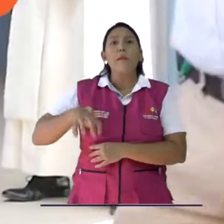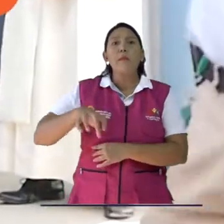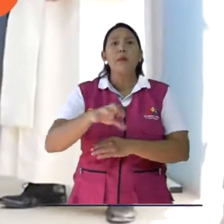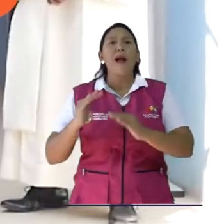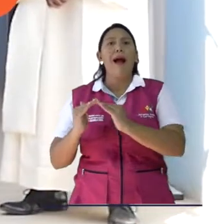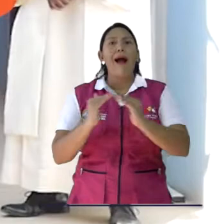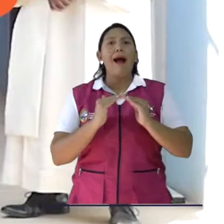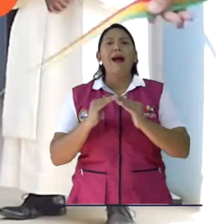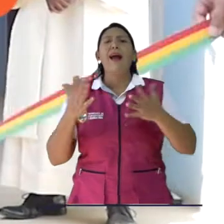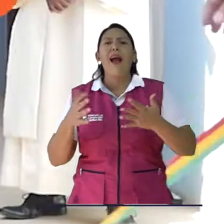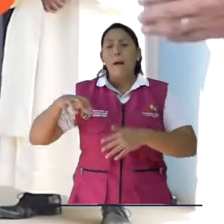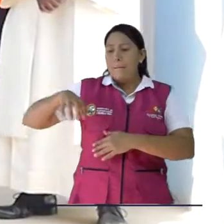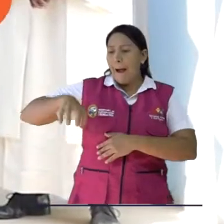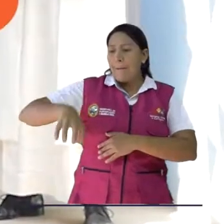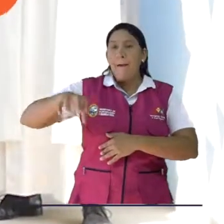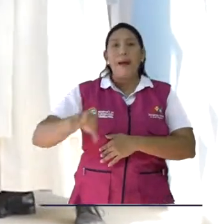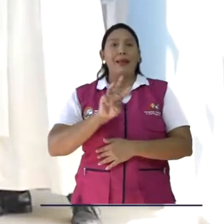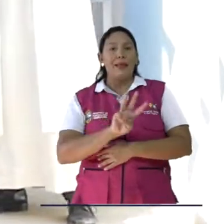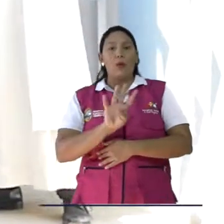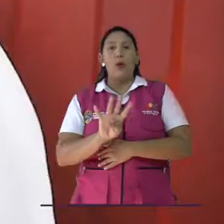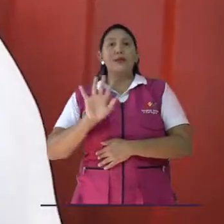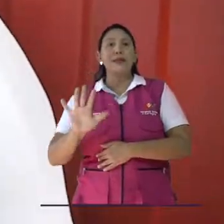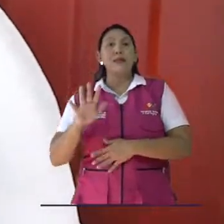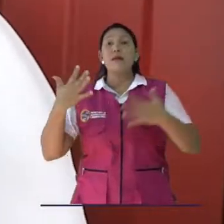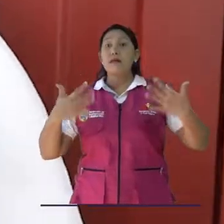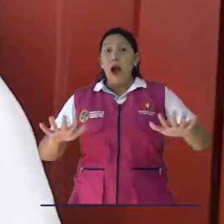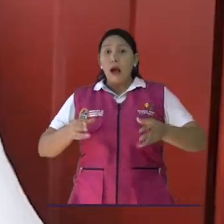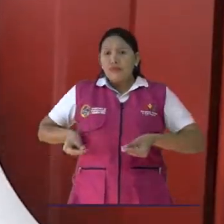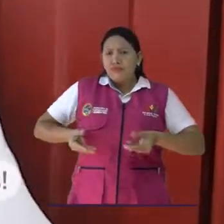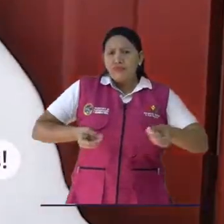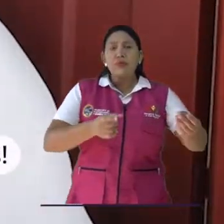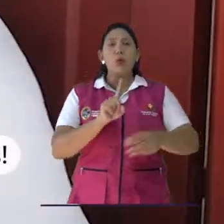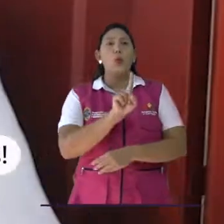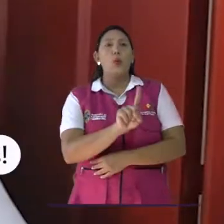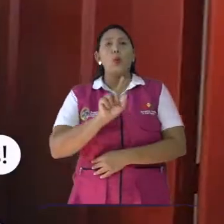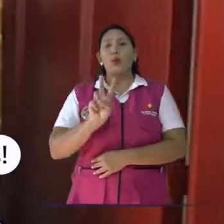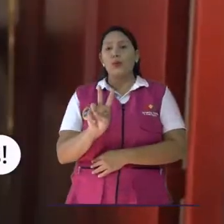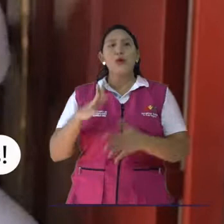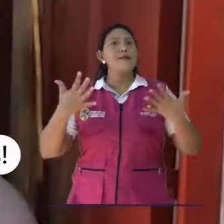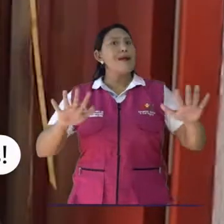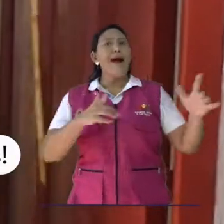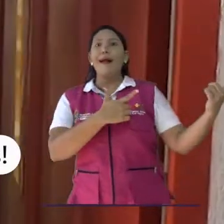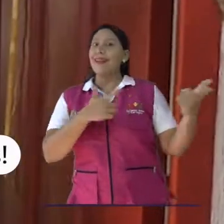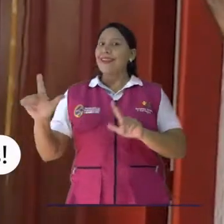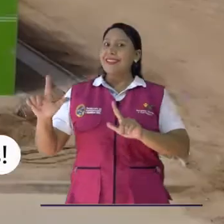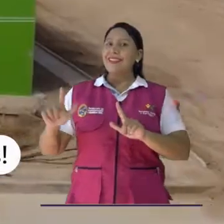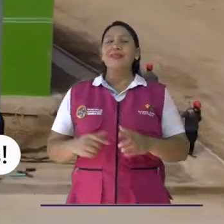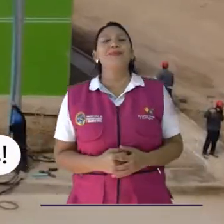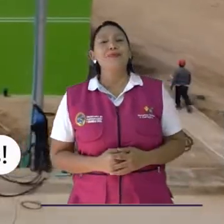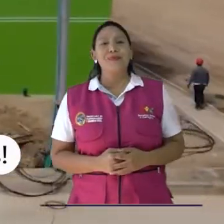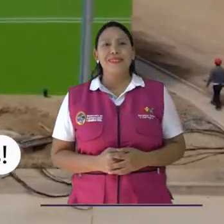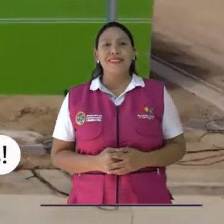1.824 unidades habitacionales de las etapas 3, 4 y 5 y entregamos 288 apartamentos de